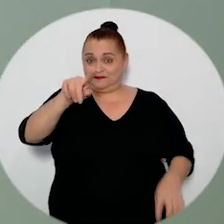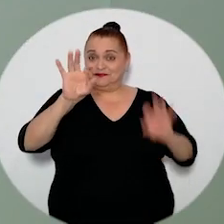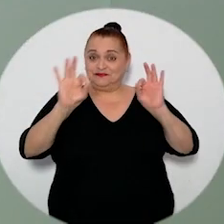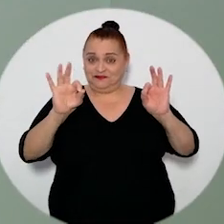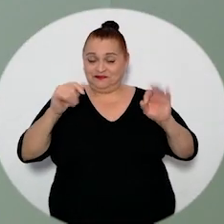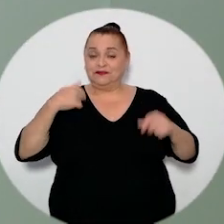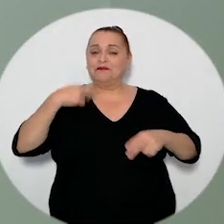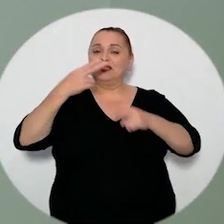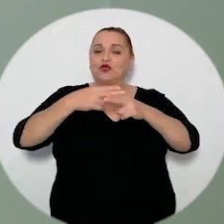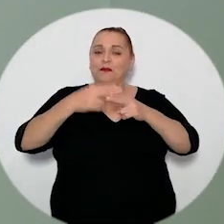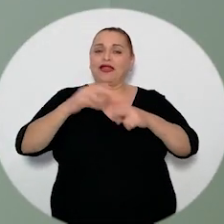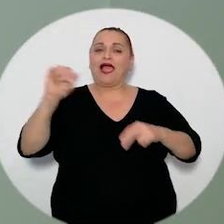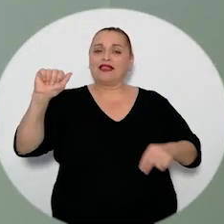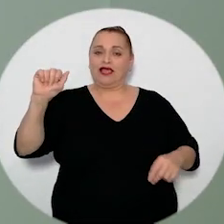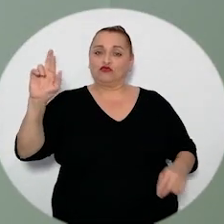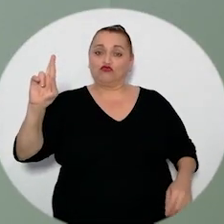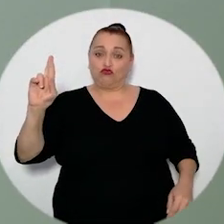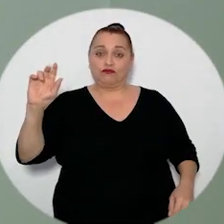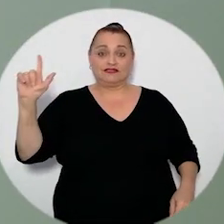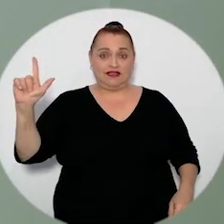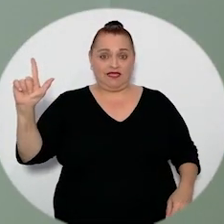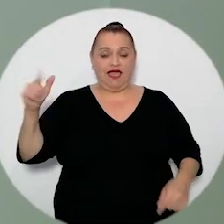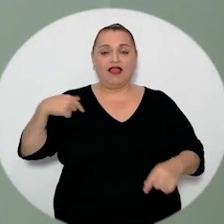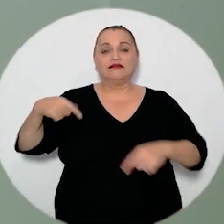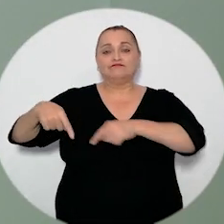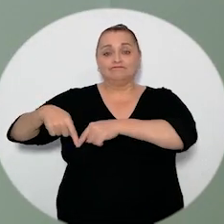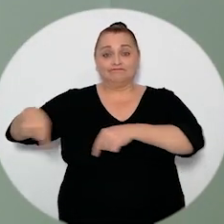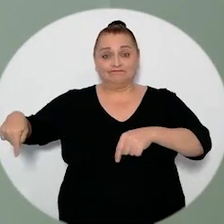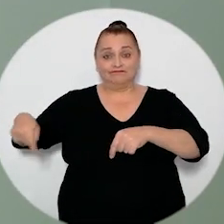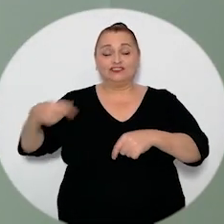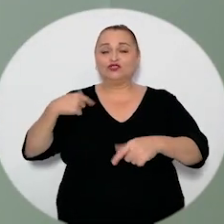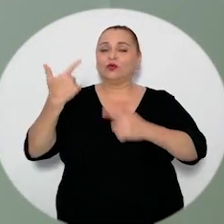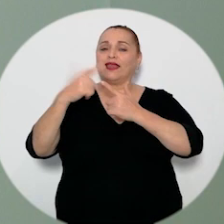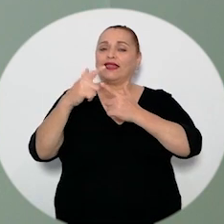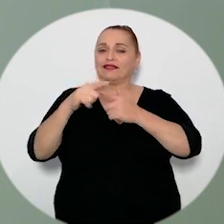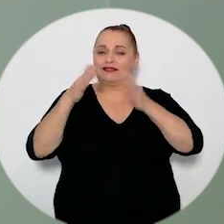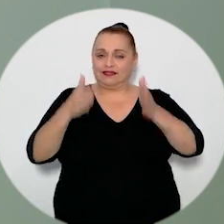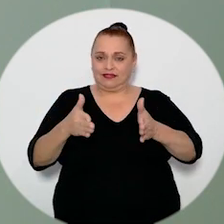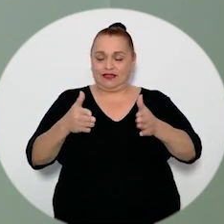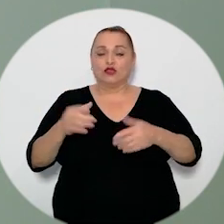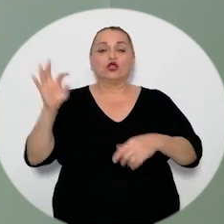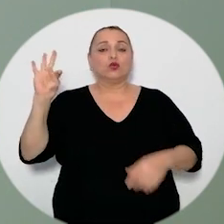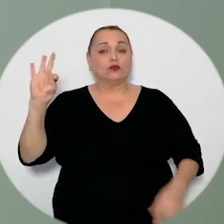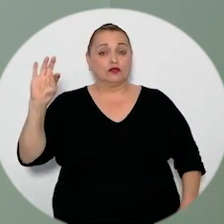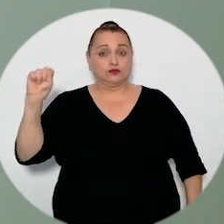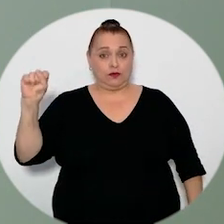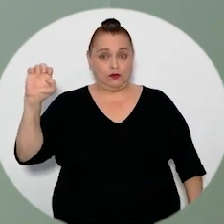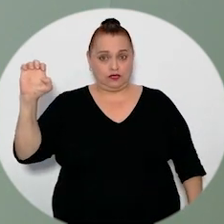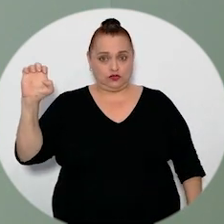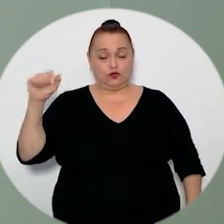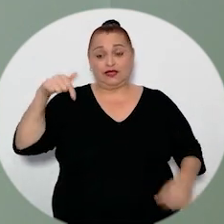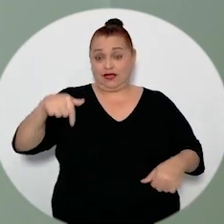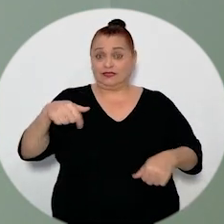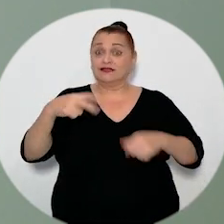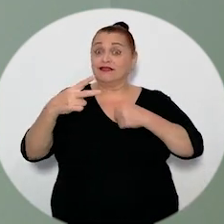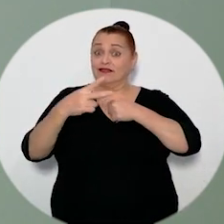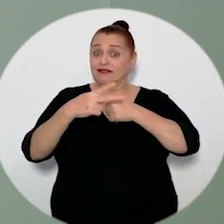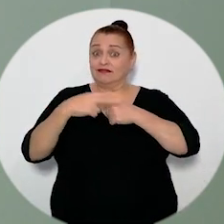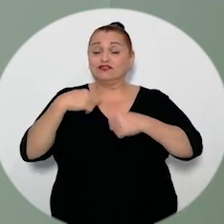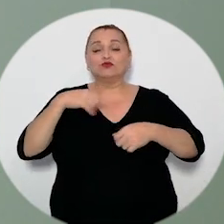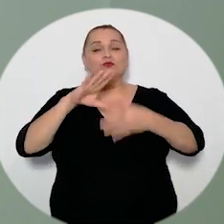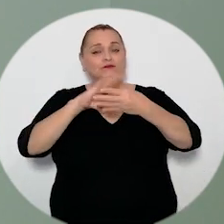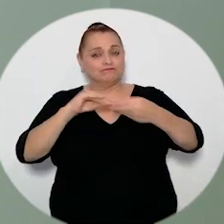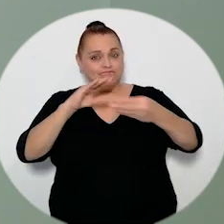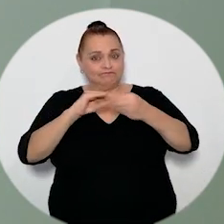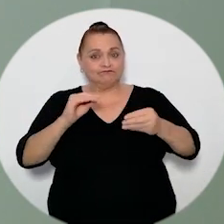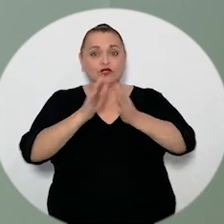Hola, ¿qué tal? Mi nombre es Alejandro Robles Leal y soy letrado del Tribunal Supremo de Elecciones. En esta ocasión les voy a hablar sobre el cuaderno de la